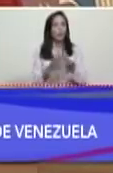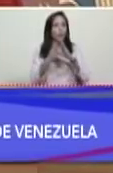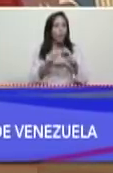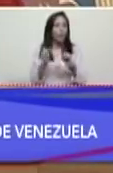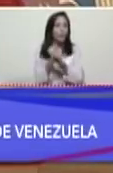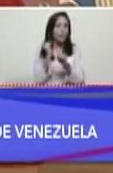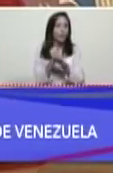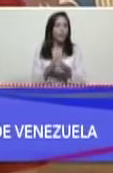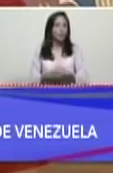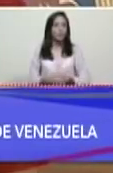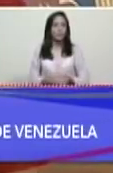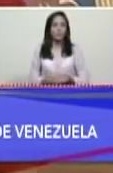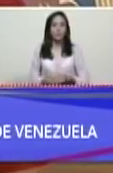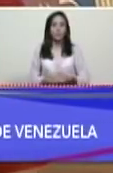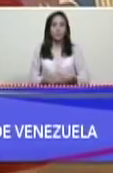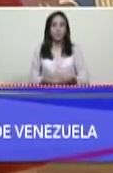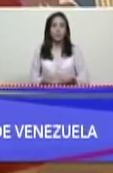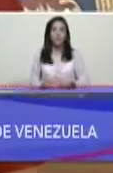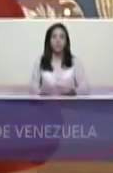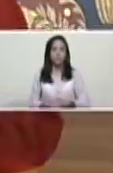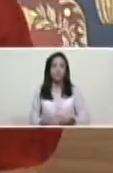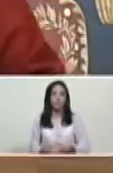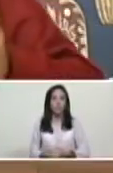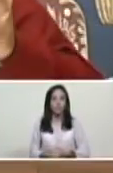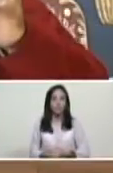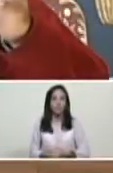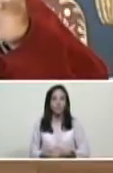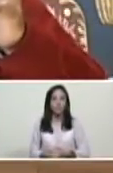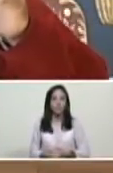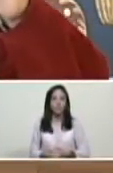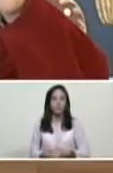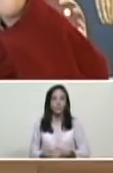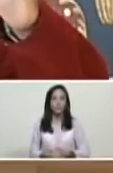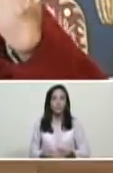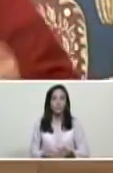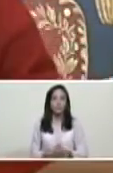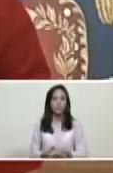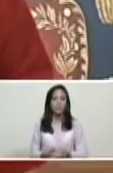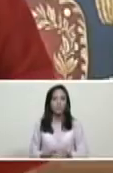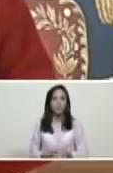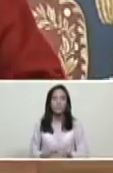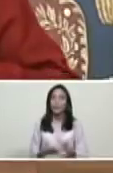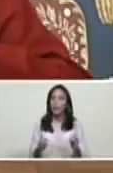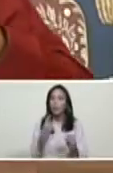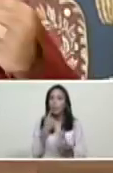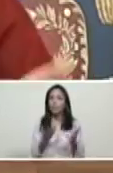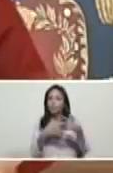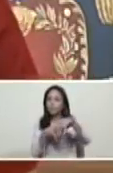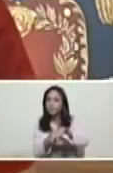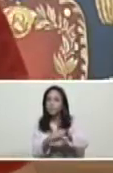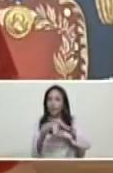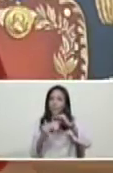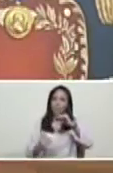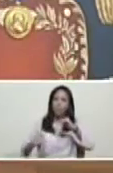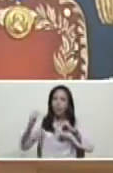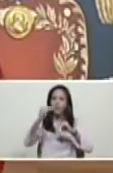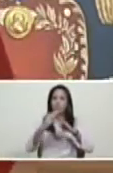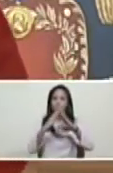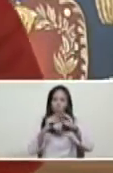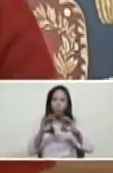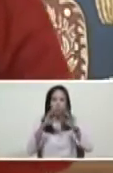mundial de un mundo multipolar, integrándonos a las nuevas potencias, a las potencias emergentes del